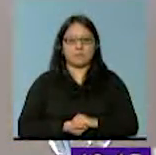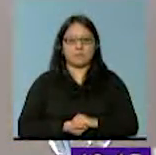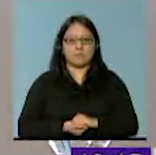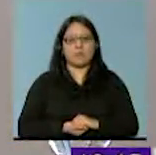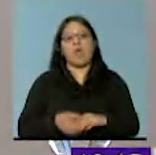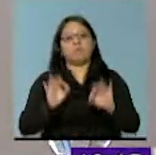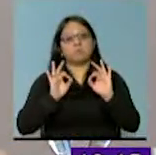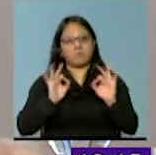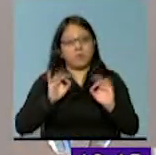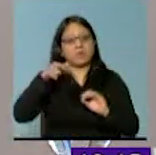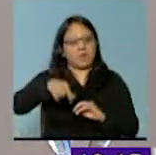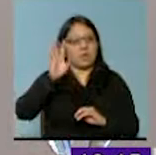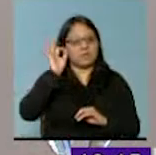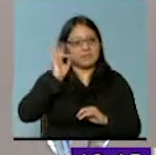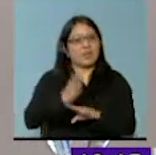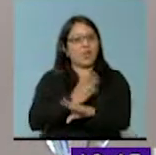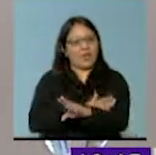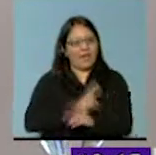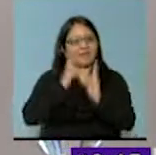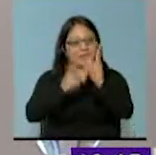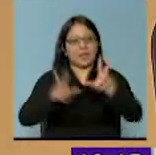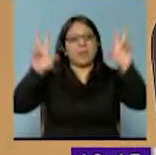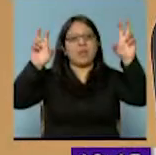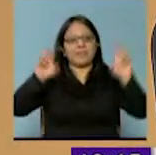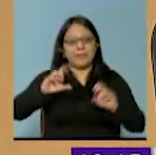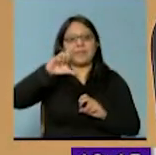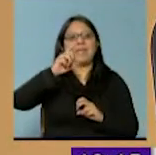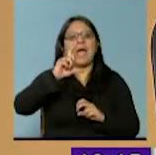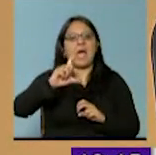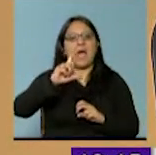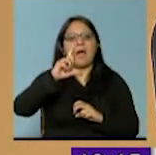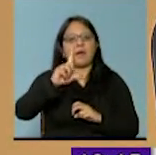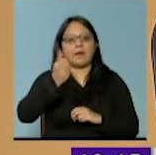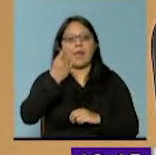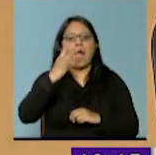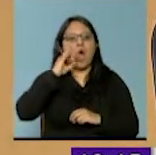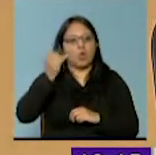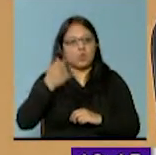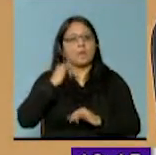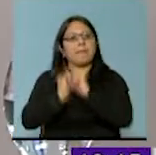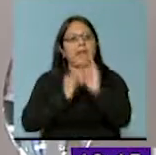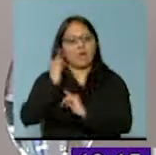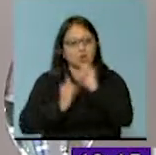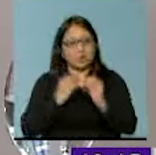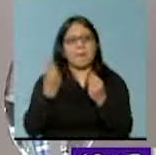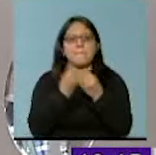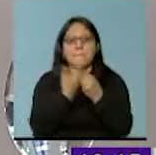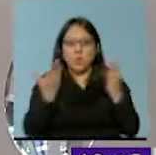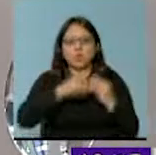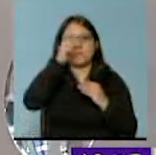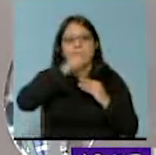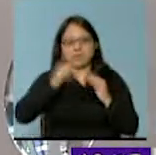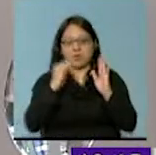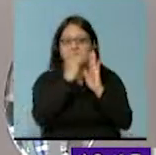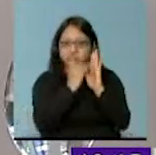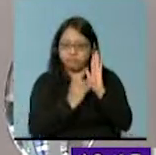Bueno, y estamos con el tema anticipado. Claudia Figueroa aquí ya en el estudio para hablar de las repercusiones. Mucha gente que ha escrito, y ya vamos